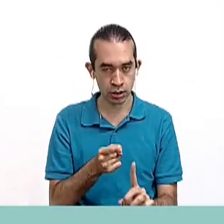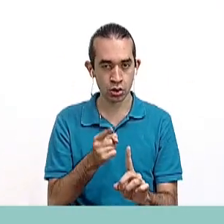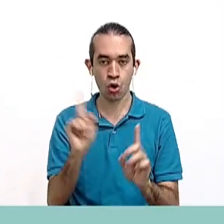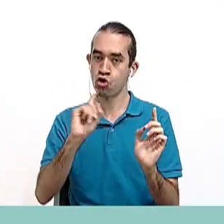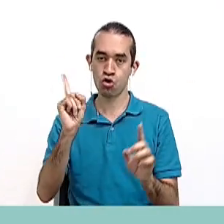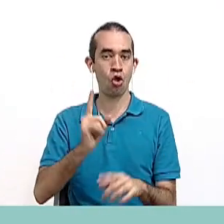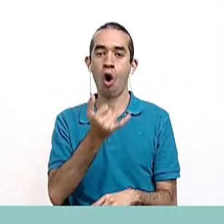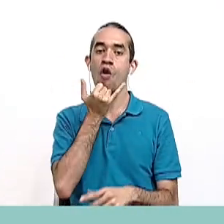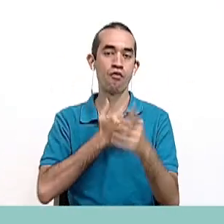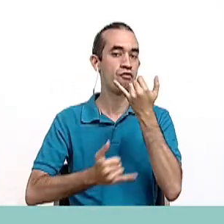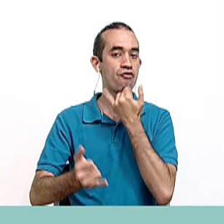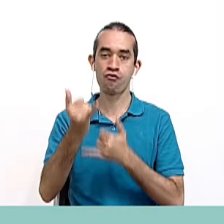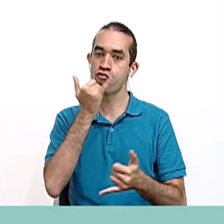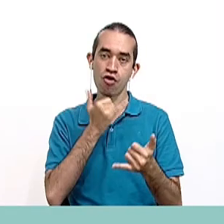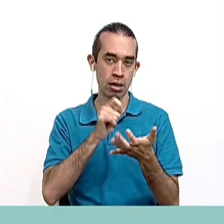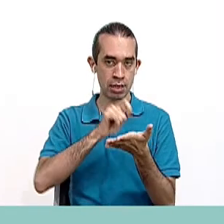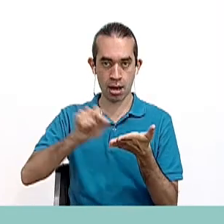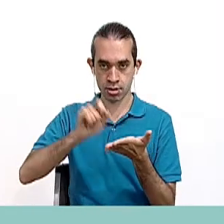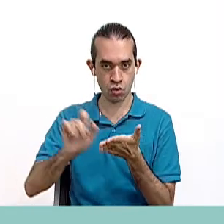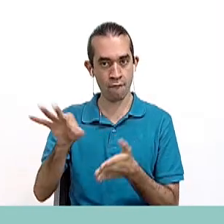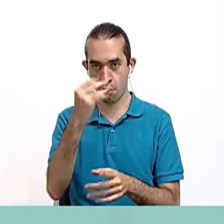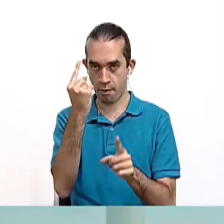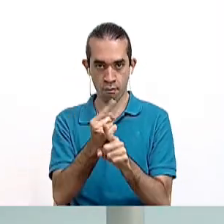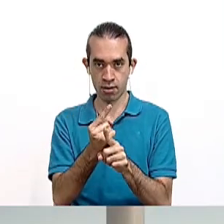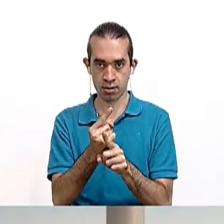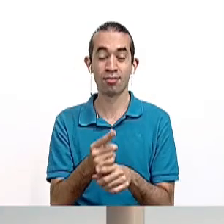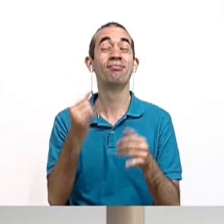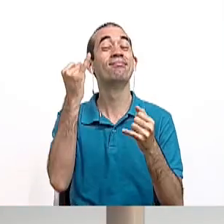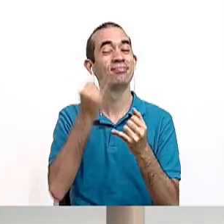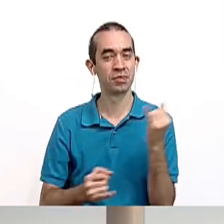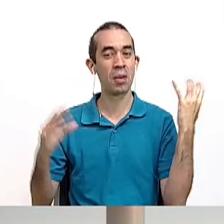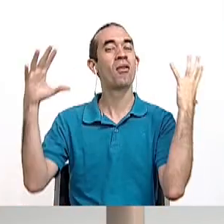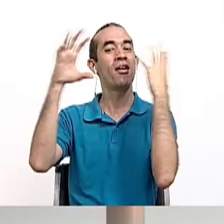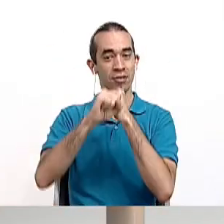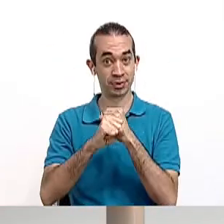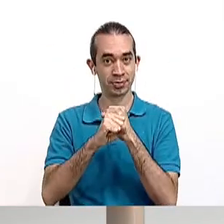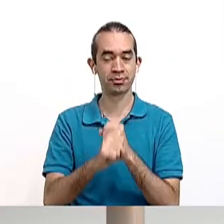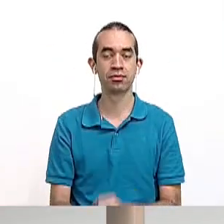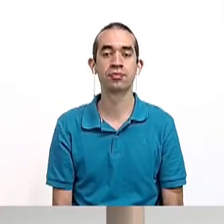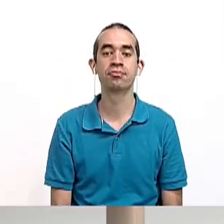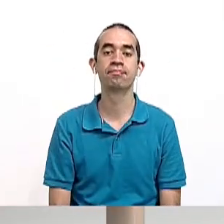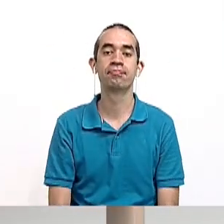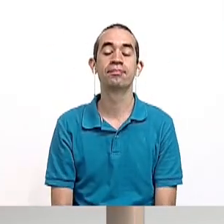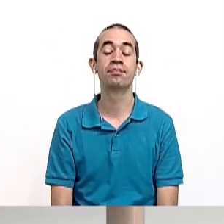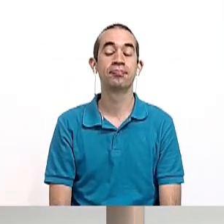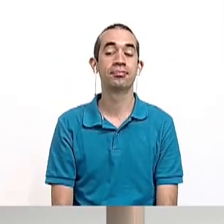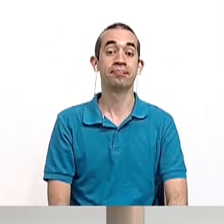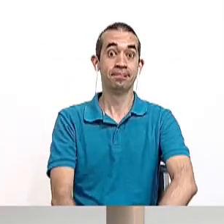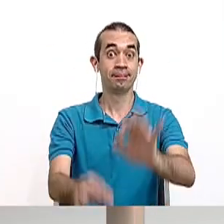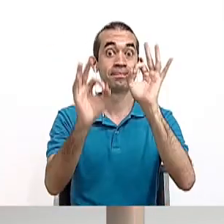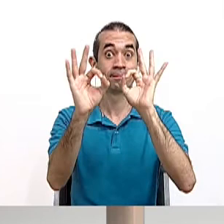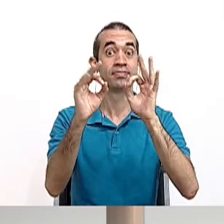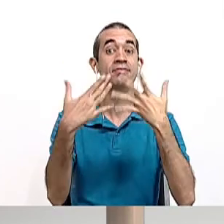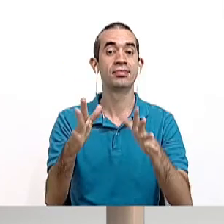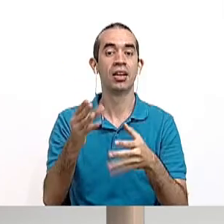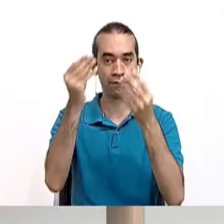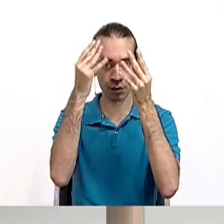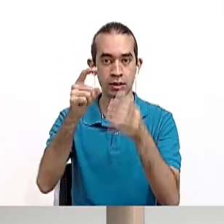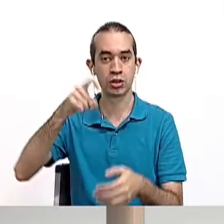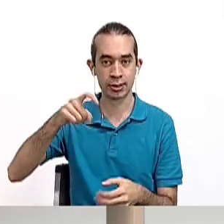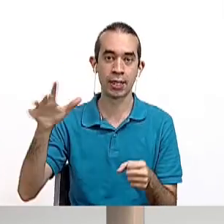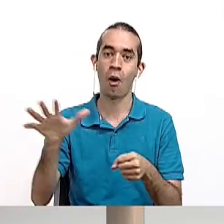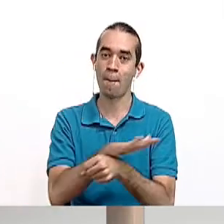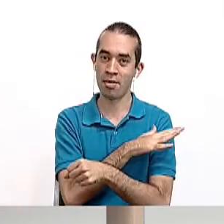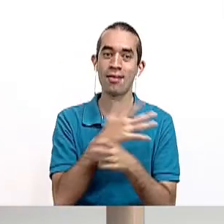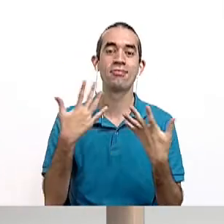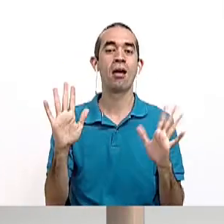bien, finalizamos nuestra recapitulación. Bueno, ya tenemos toda la información necesaria para elaborar